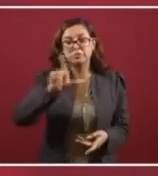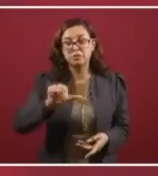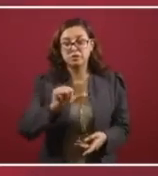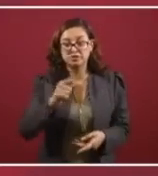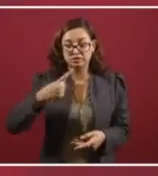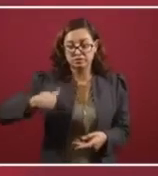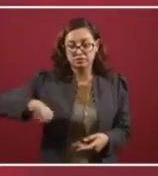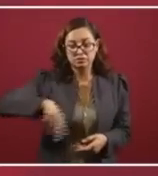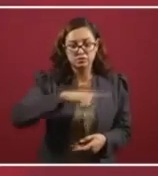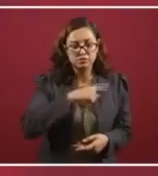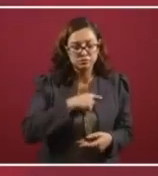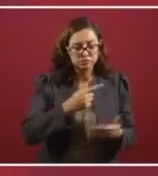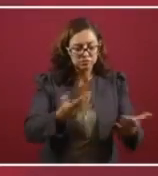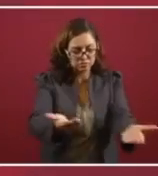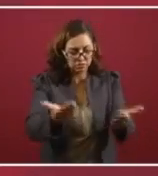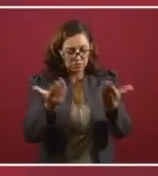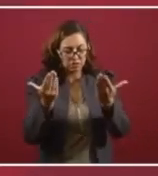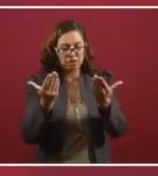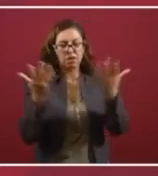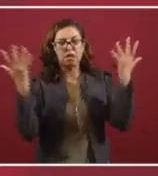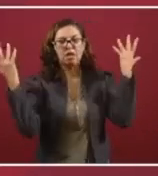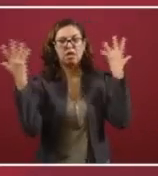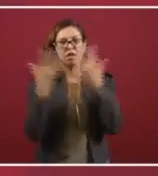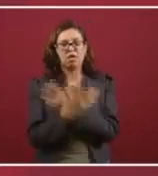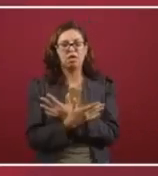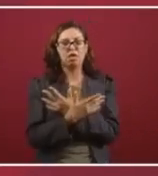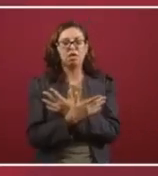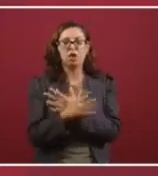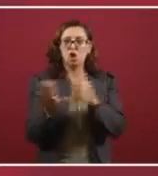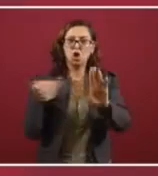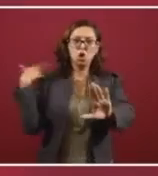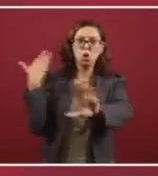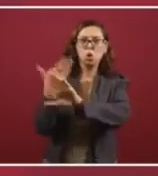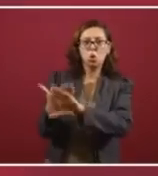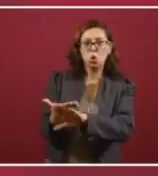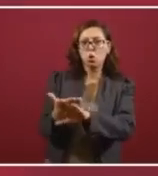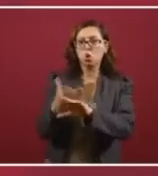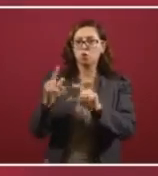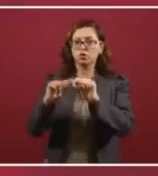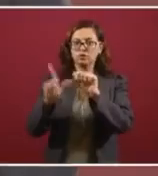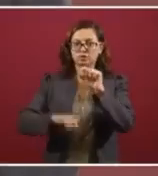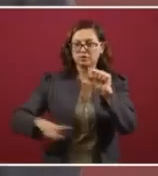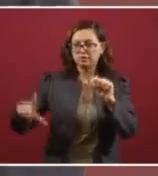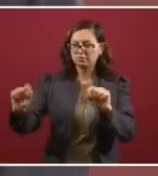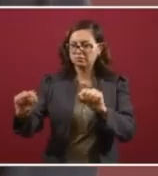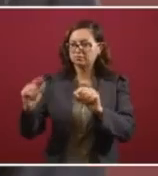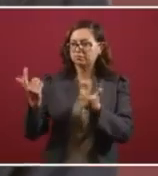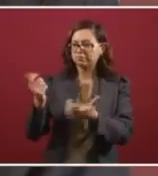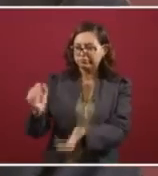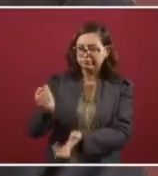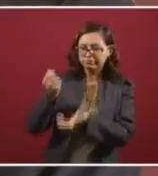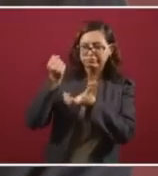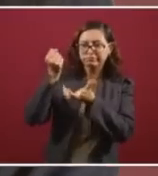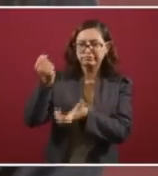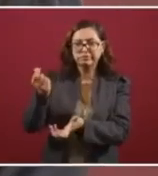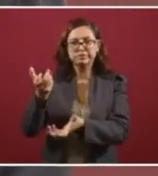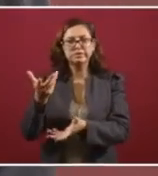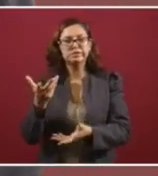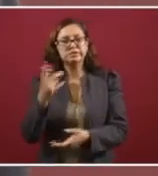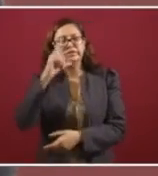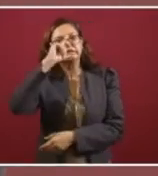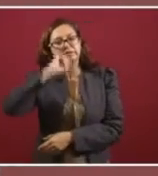dañinas para la hacienda pública el presidente agradeció el trabajo de carlos salazar lomelín